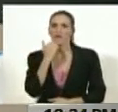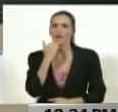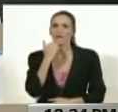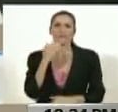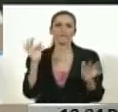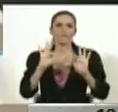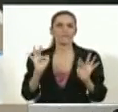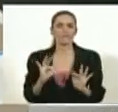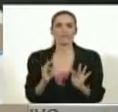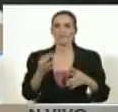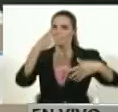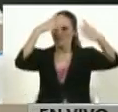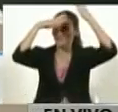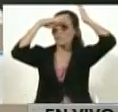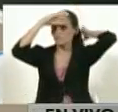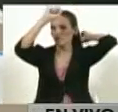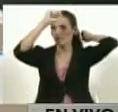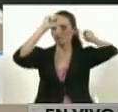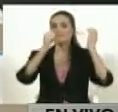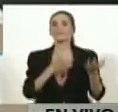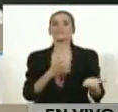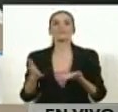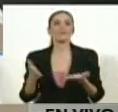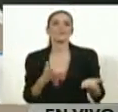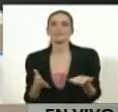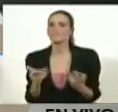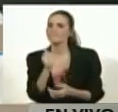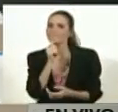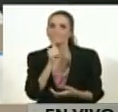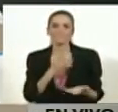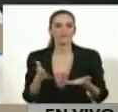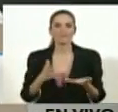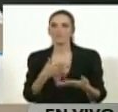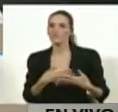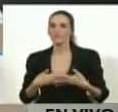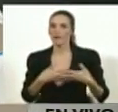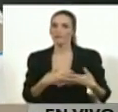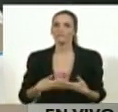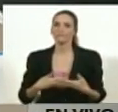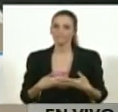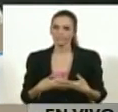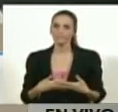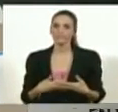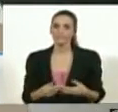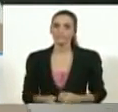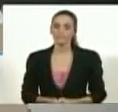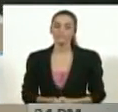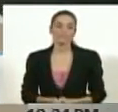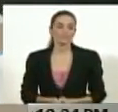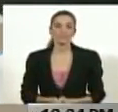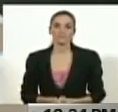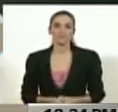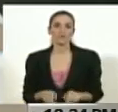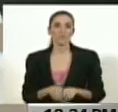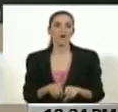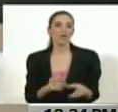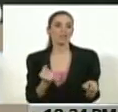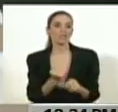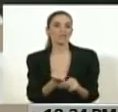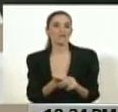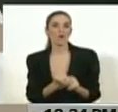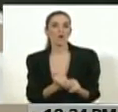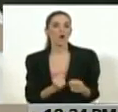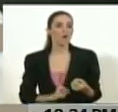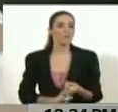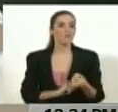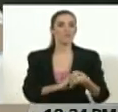instrumento diplomático al servicio de los Estados Unidos son empleados de las